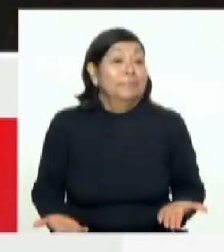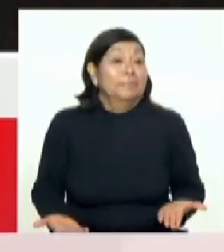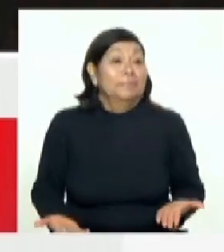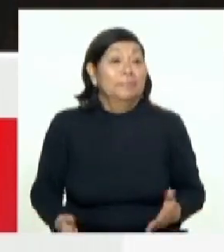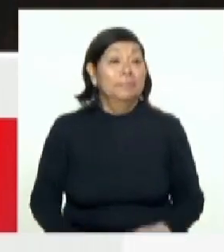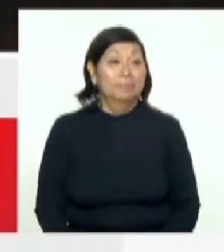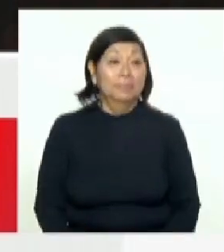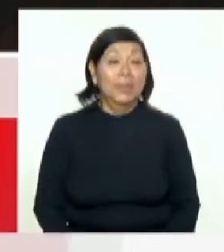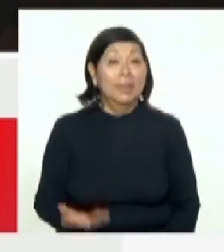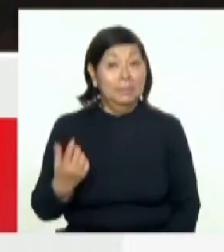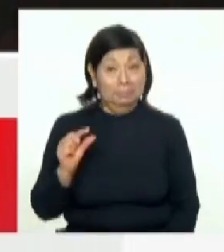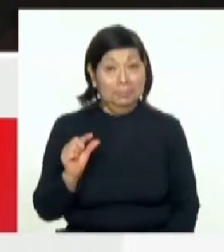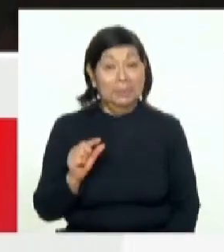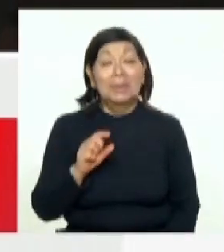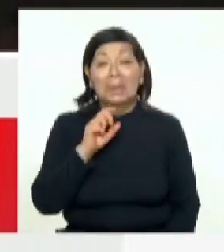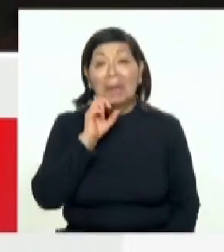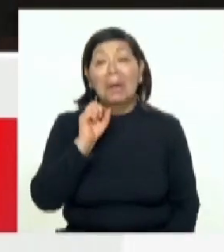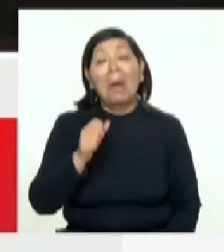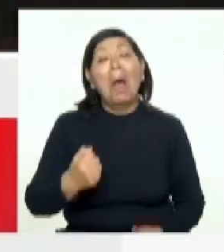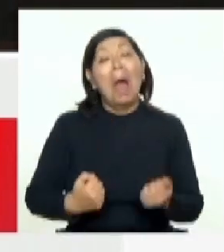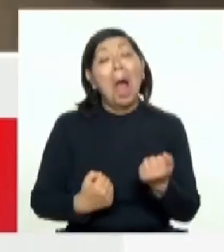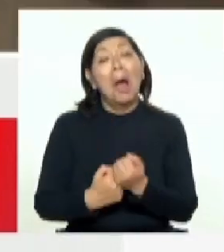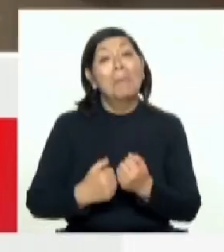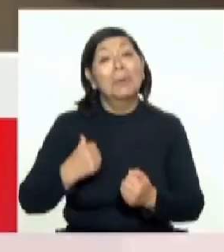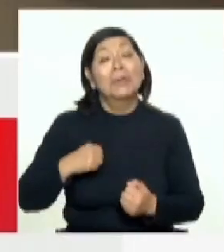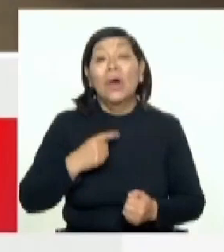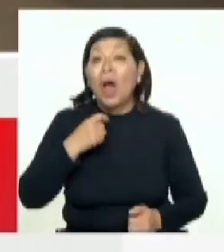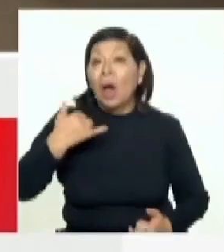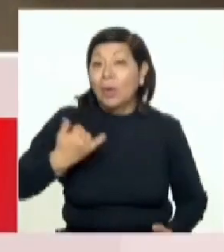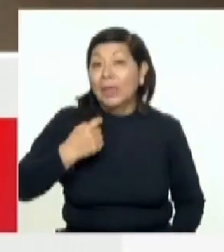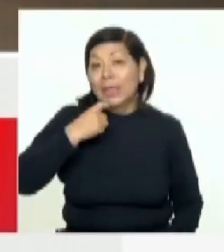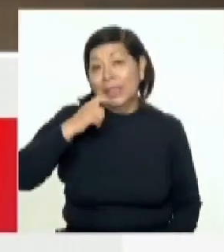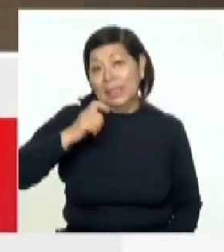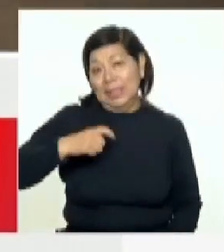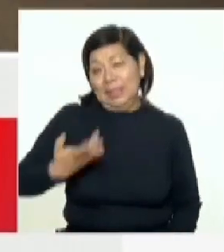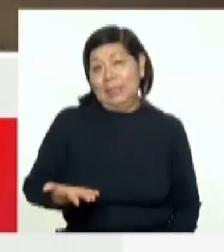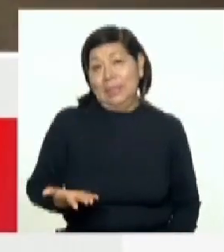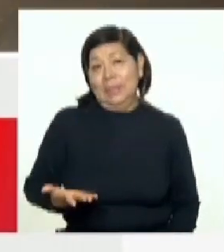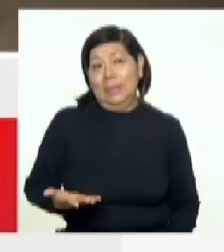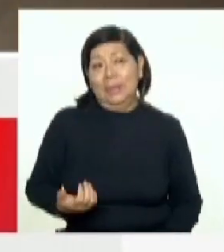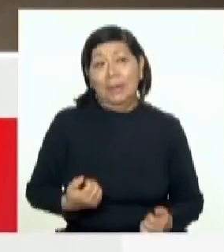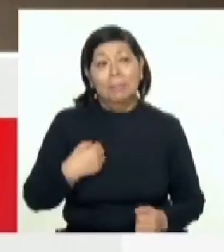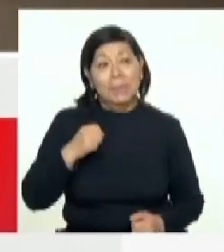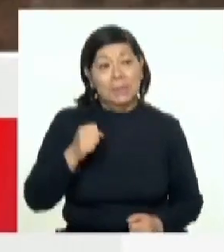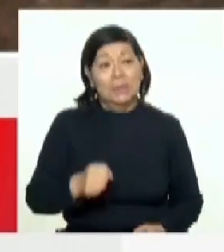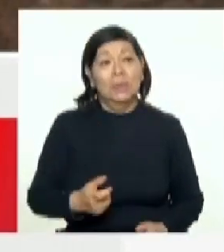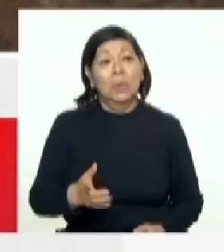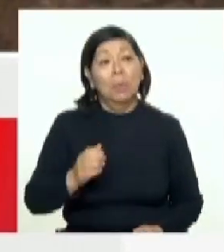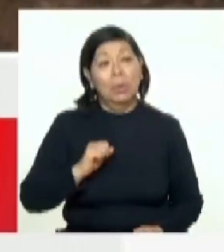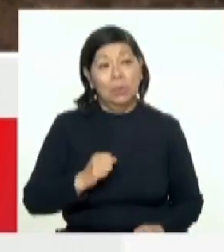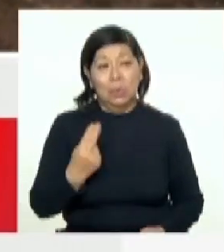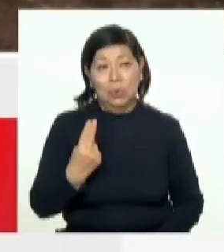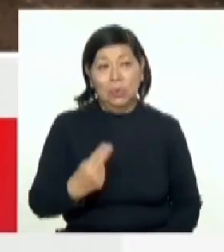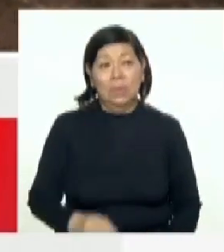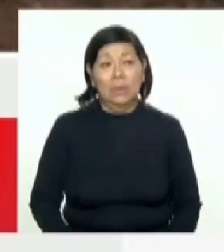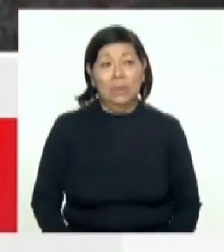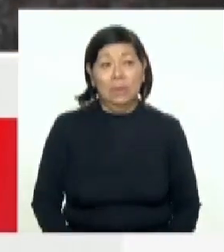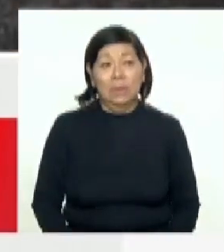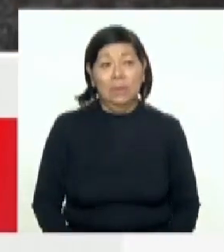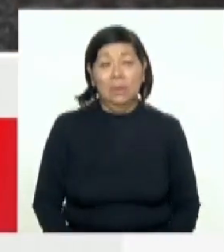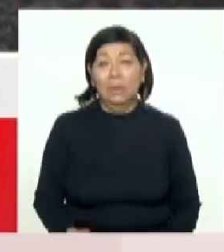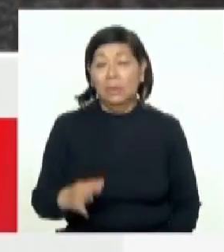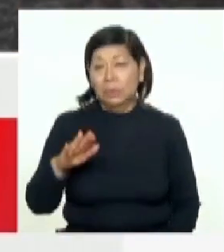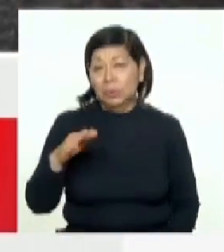que recién nos hemos obtenido, ¿no? Pero ahora lo que nosotros necesitamos, que sea un apoyo para mi sobrina y para su hijo, un menor de